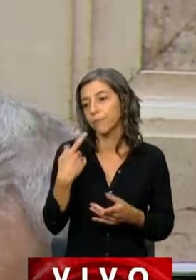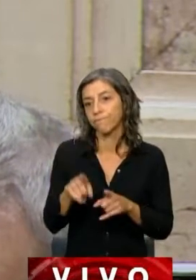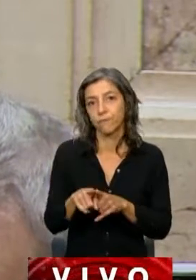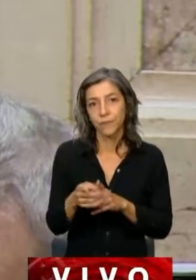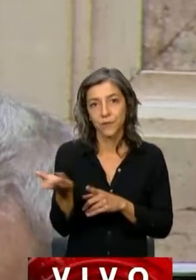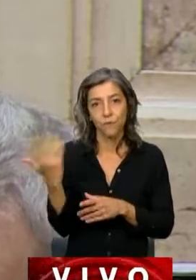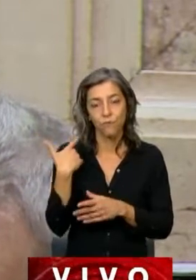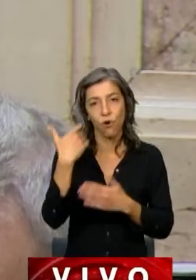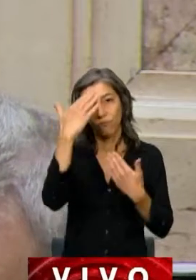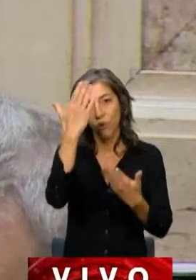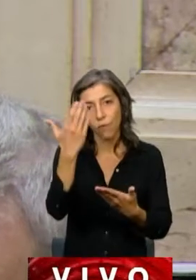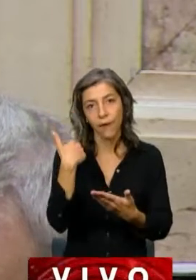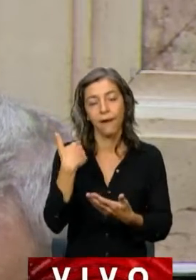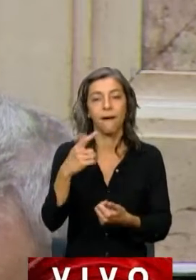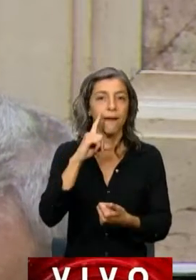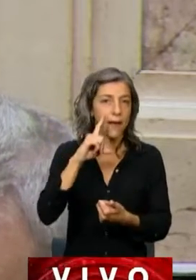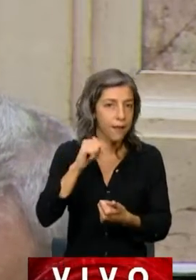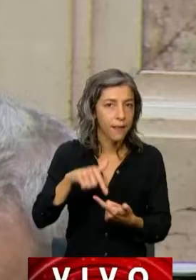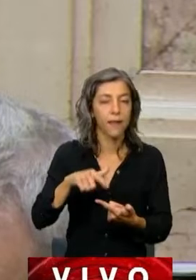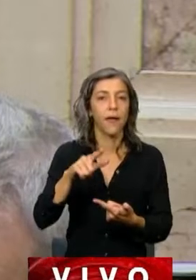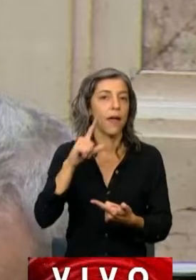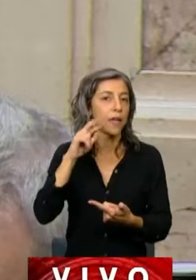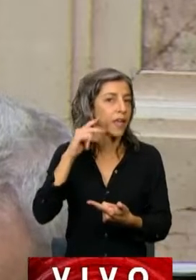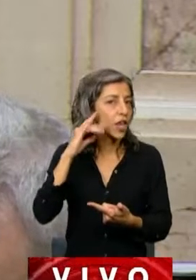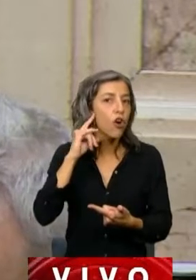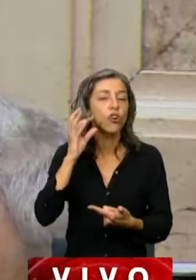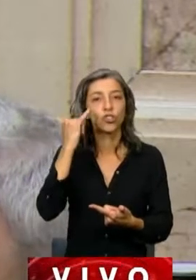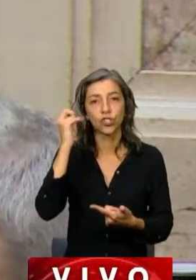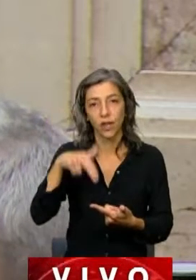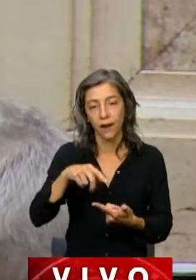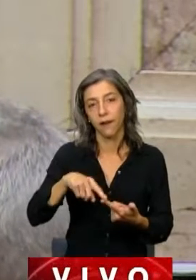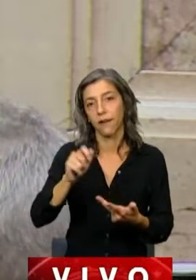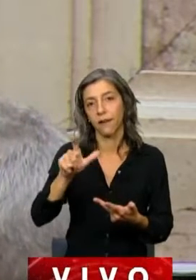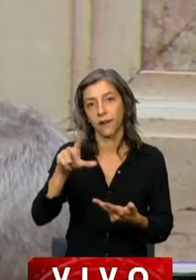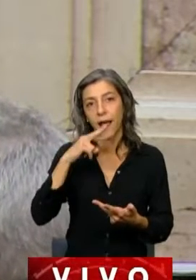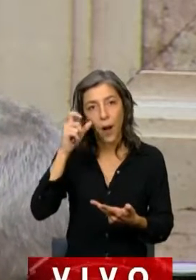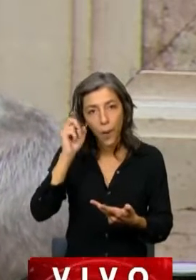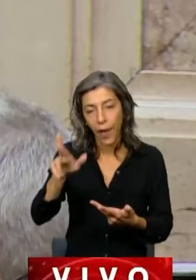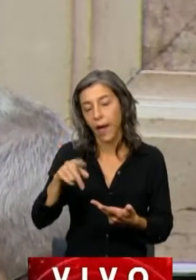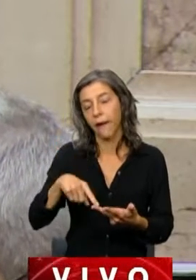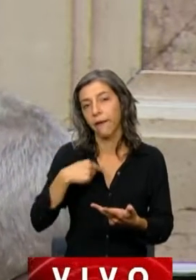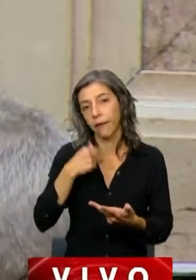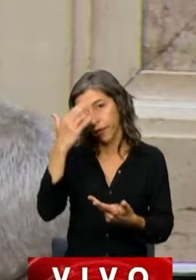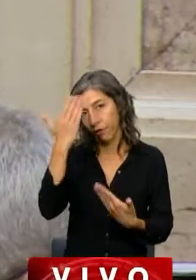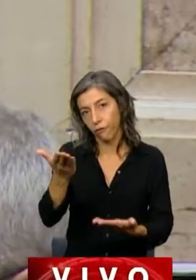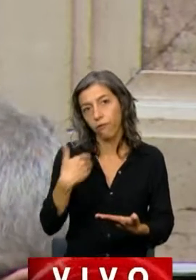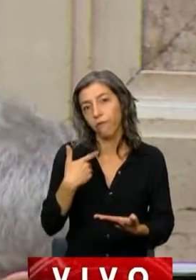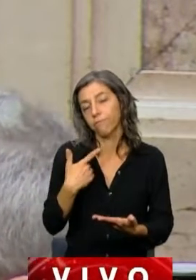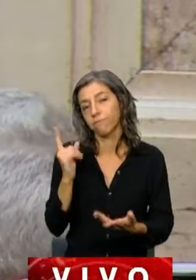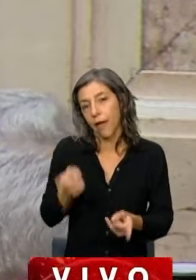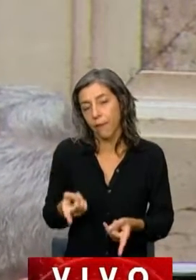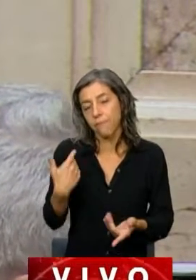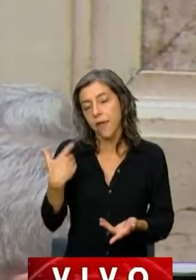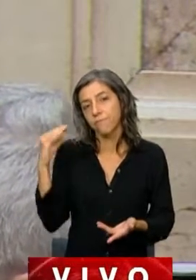a Arturo Illia, pero mi intervención es para asociarme